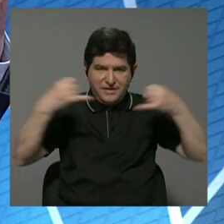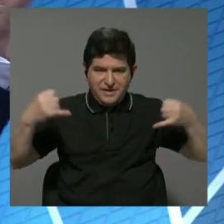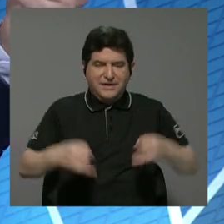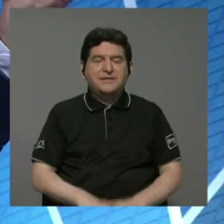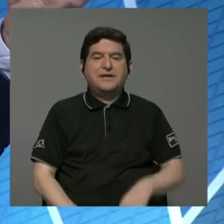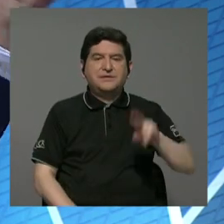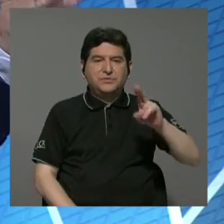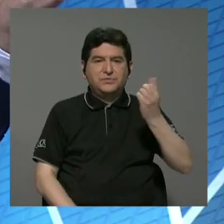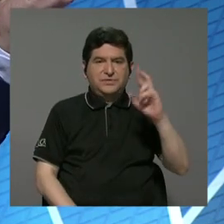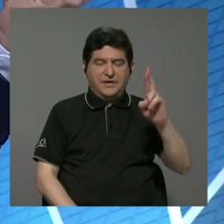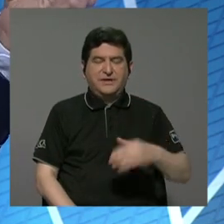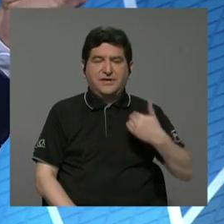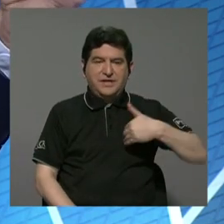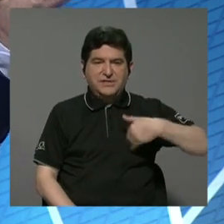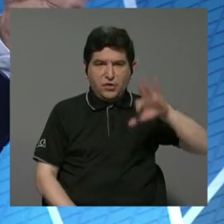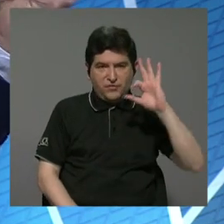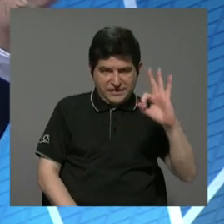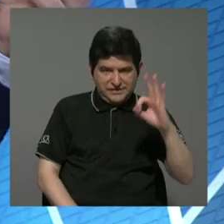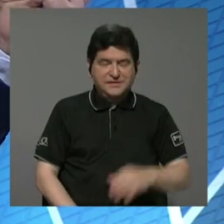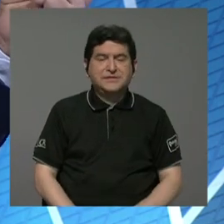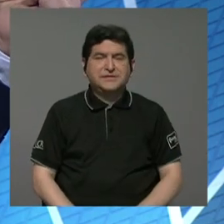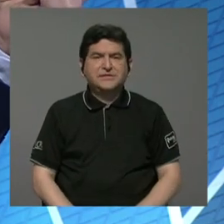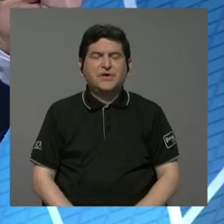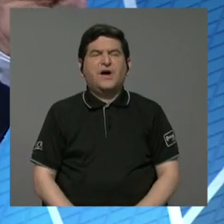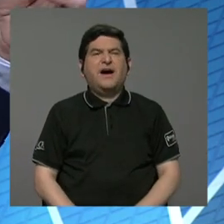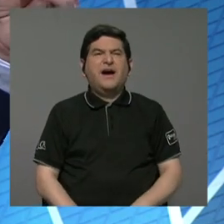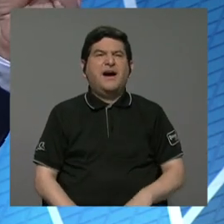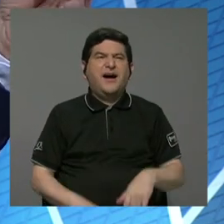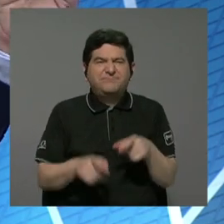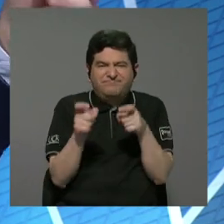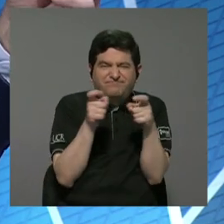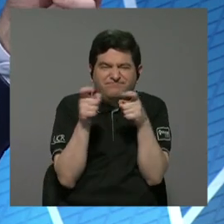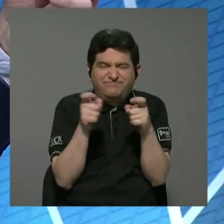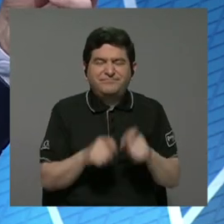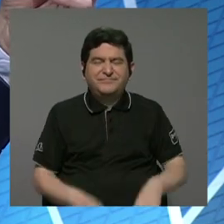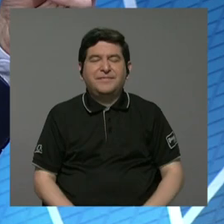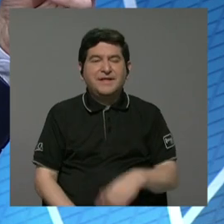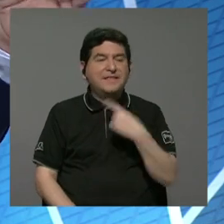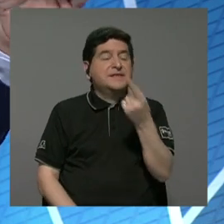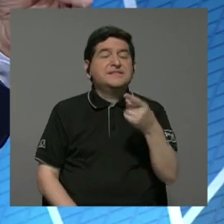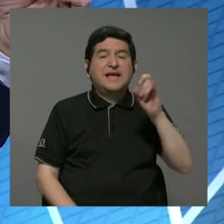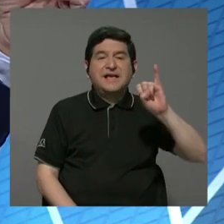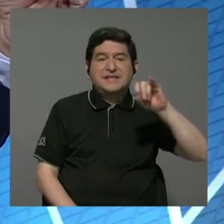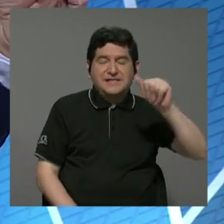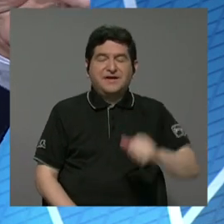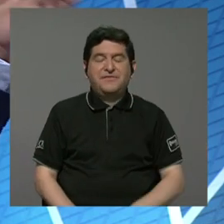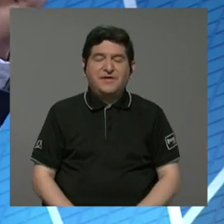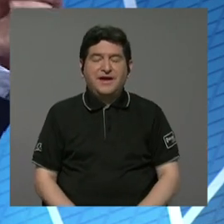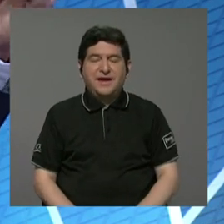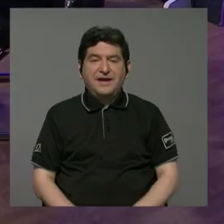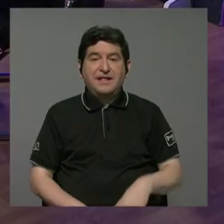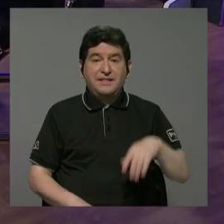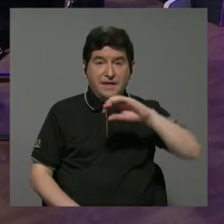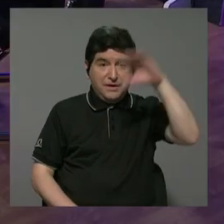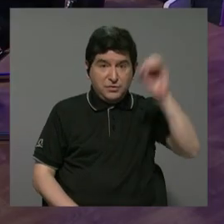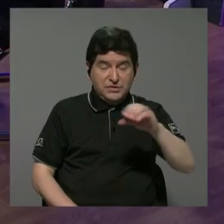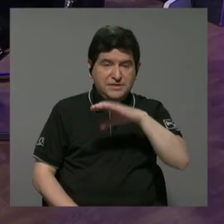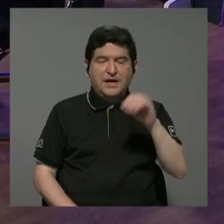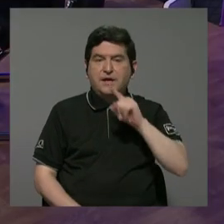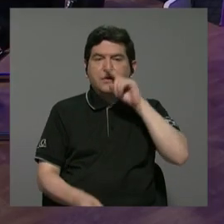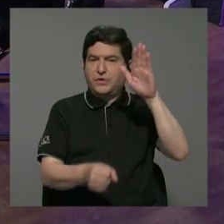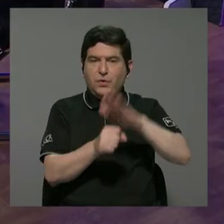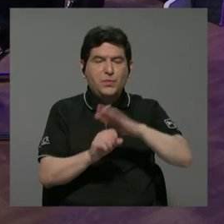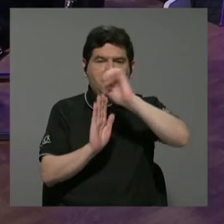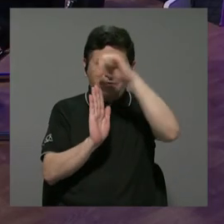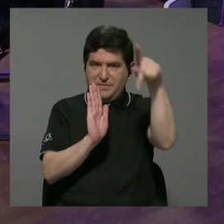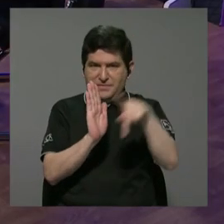la manipulación que hay sobre el tema de los porcentajes y el incumplimiento constitucional del 8%